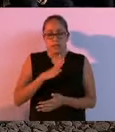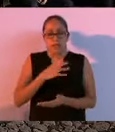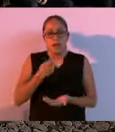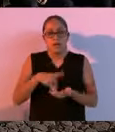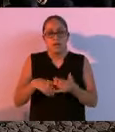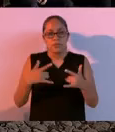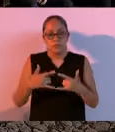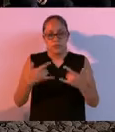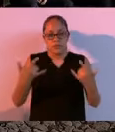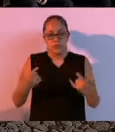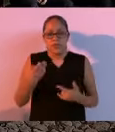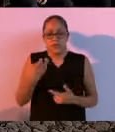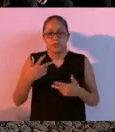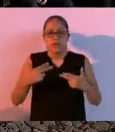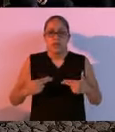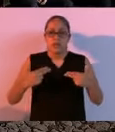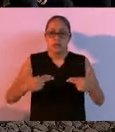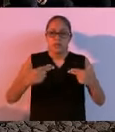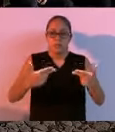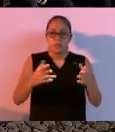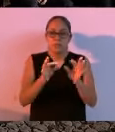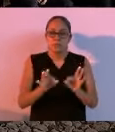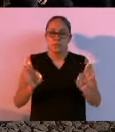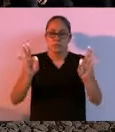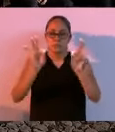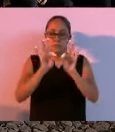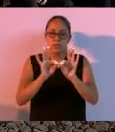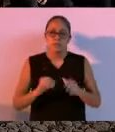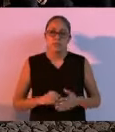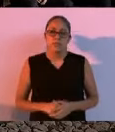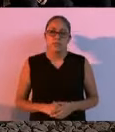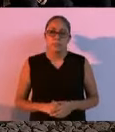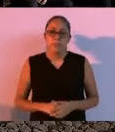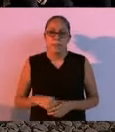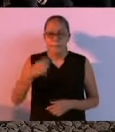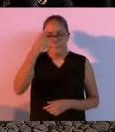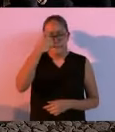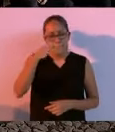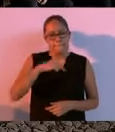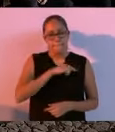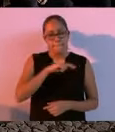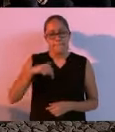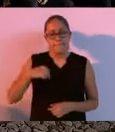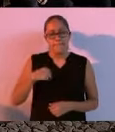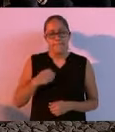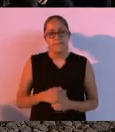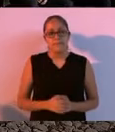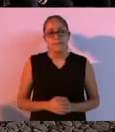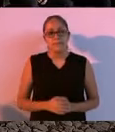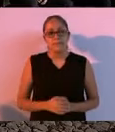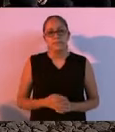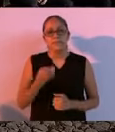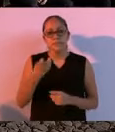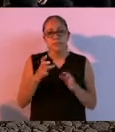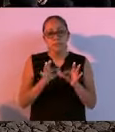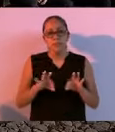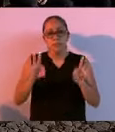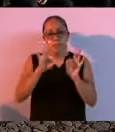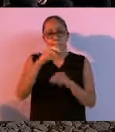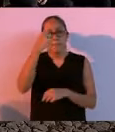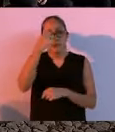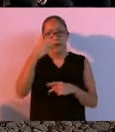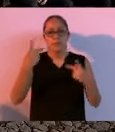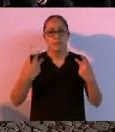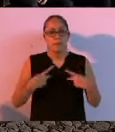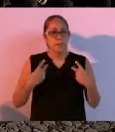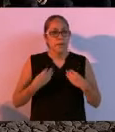estos legados históricos son importantes para nosotros, son importantes para las vecinas que viven